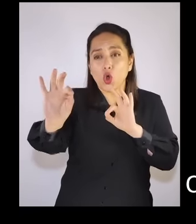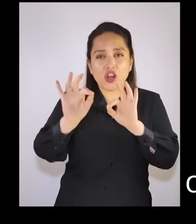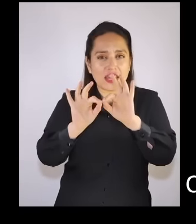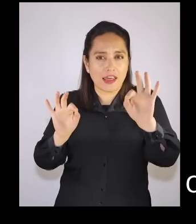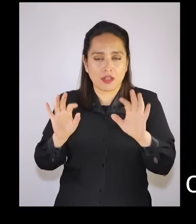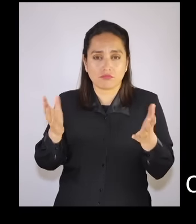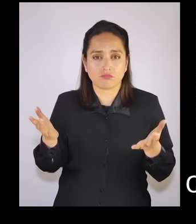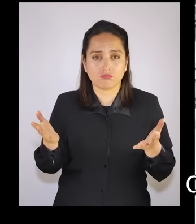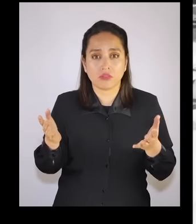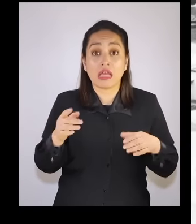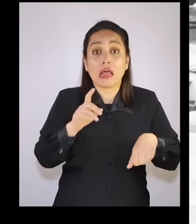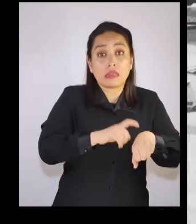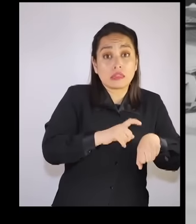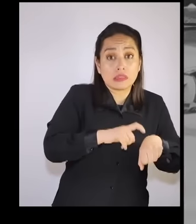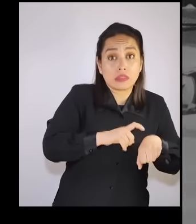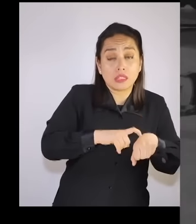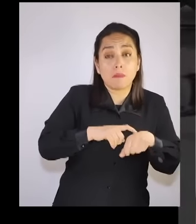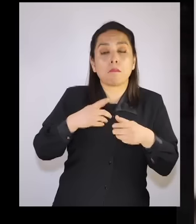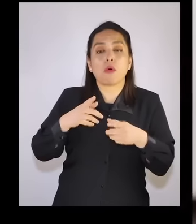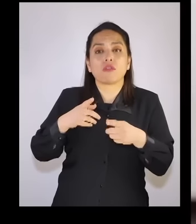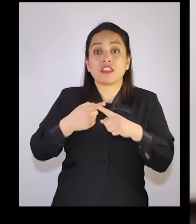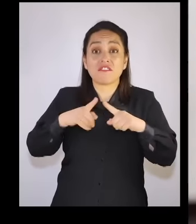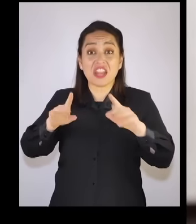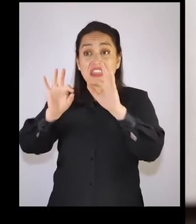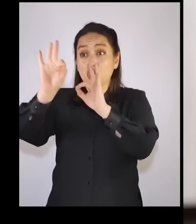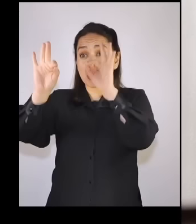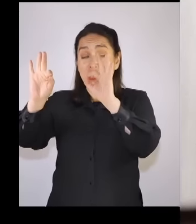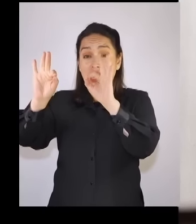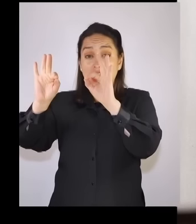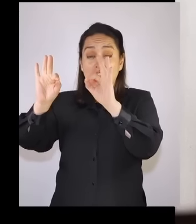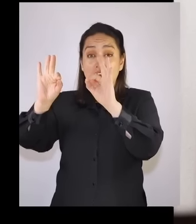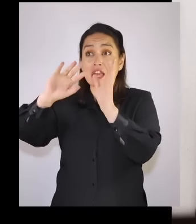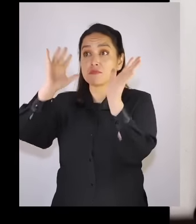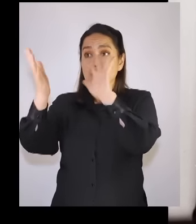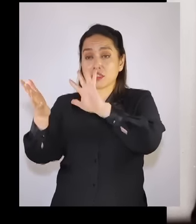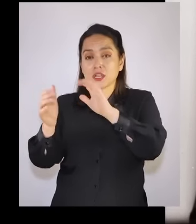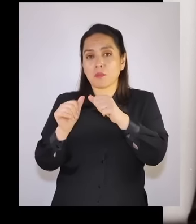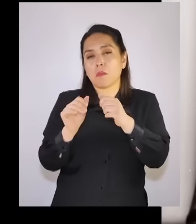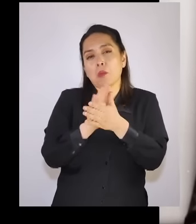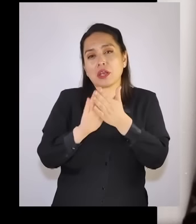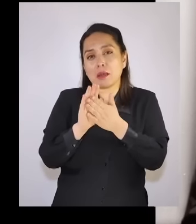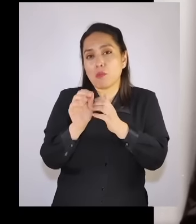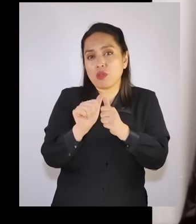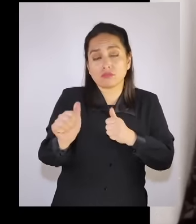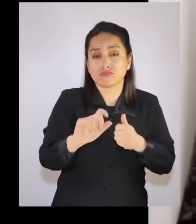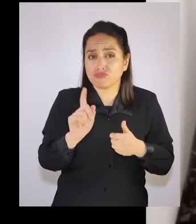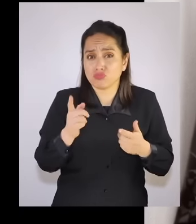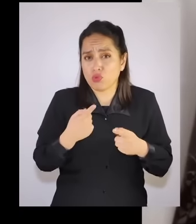distinto el tiempo a una coordenada espacial, por ejemplo, a una distancia.